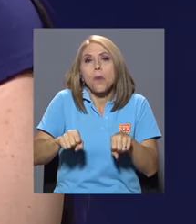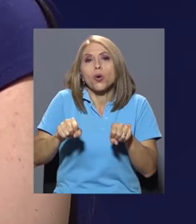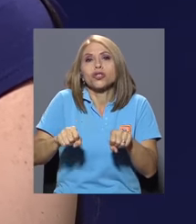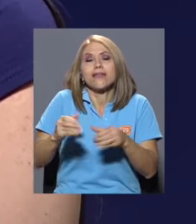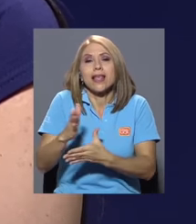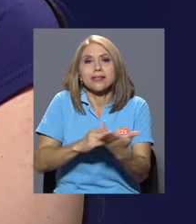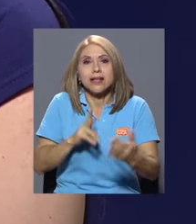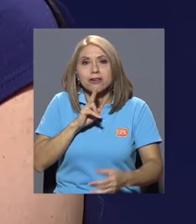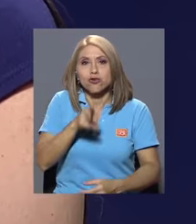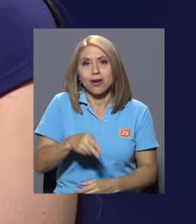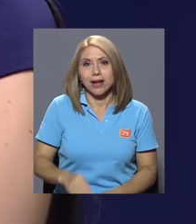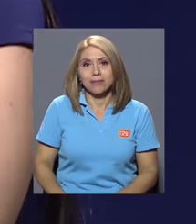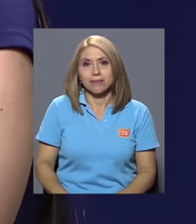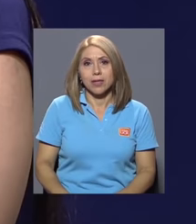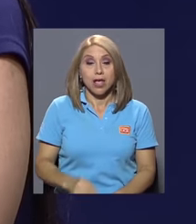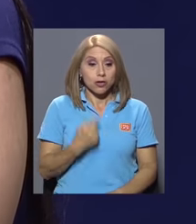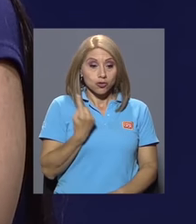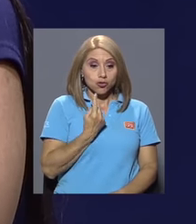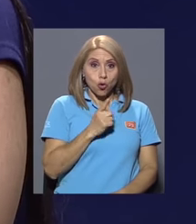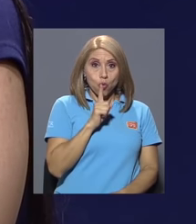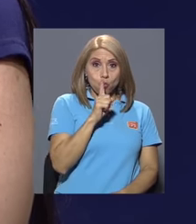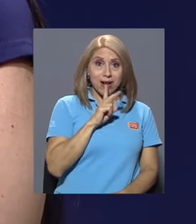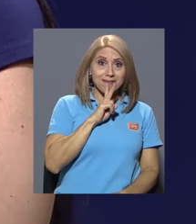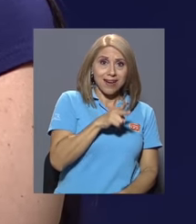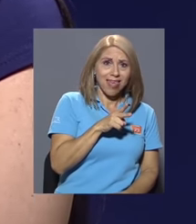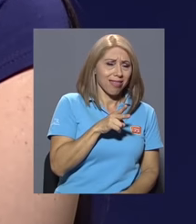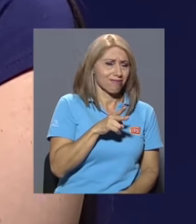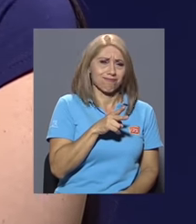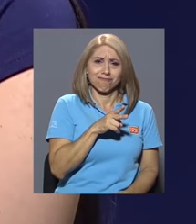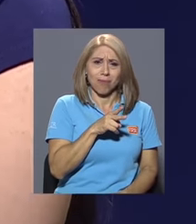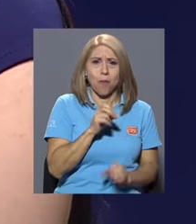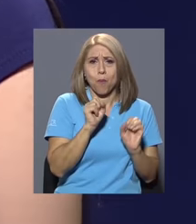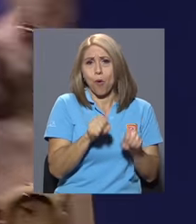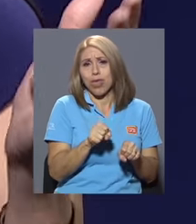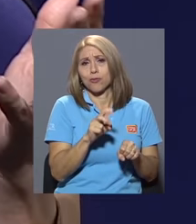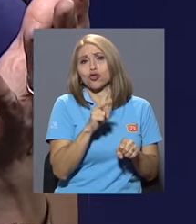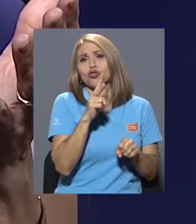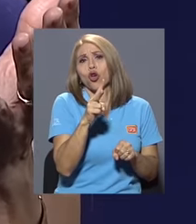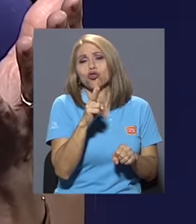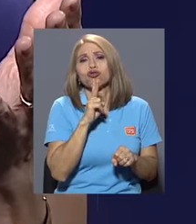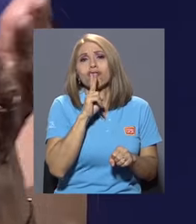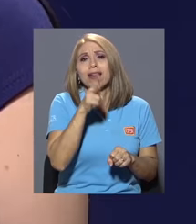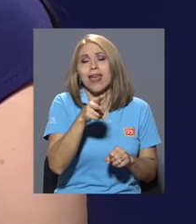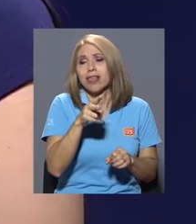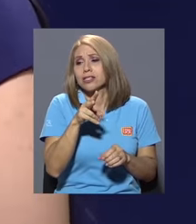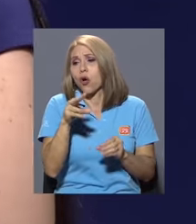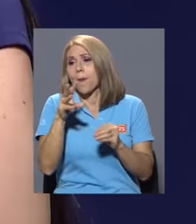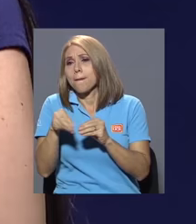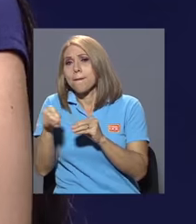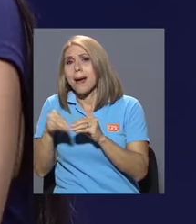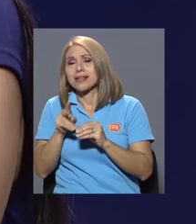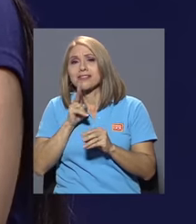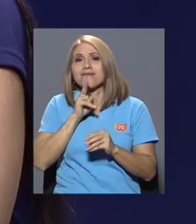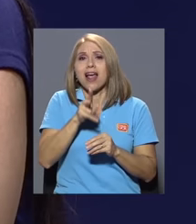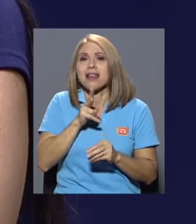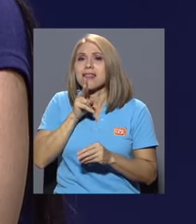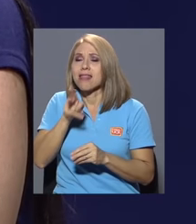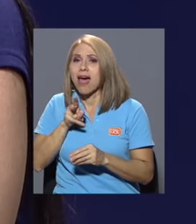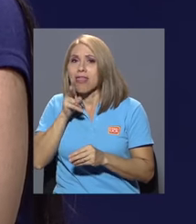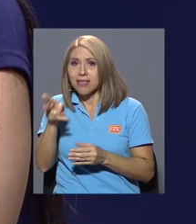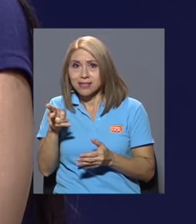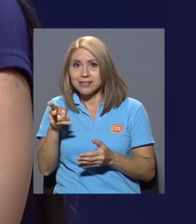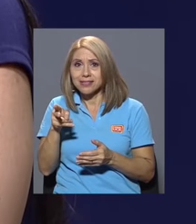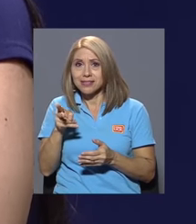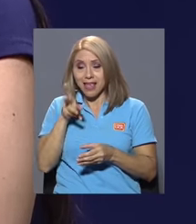sea, cuando no tenemos solamente una realidad, sino que podemos tener dos o más realidades en el juego